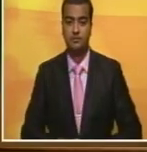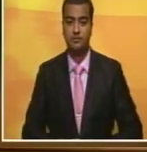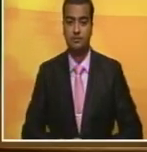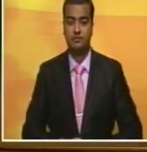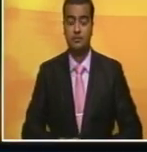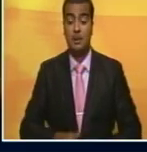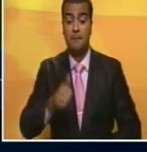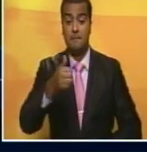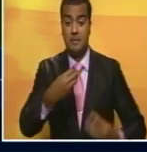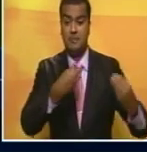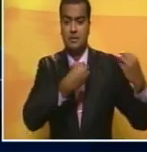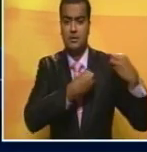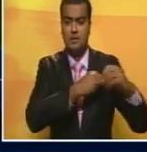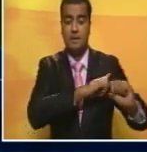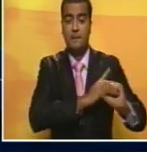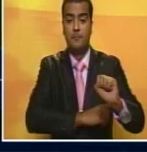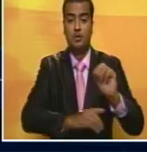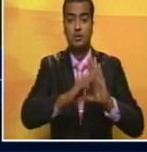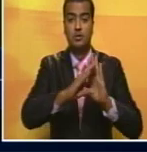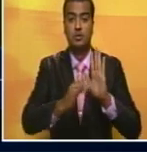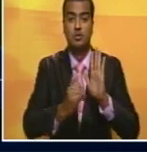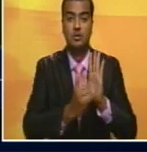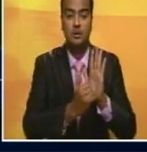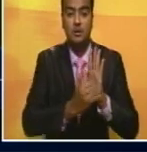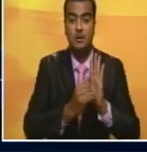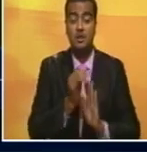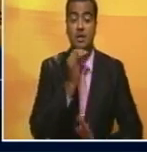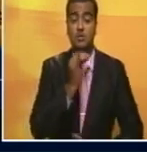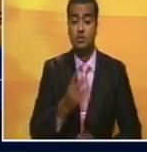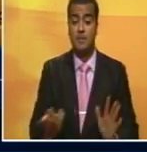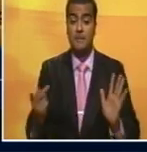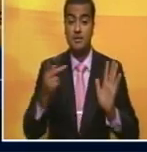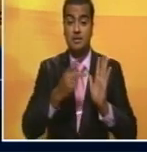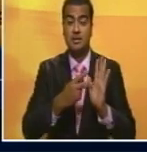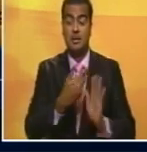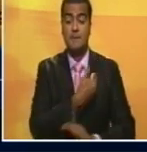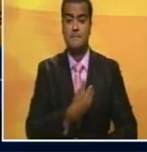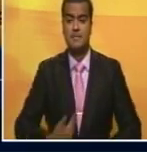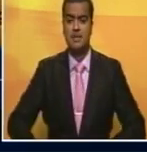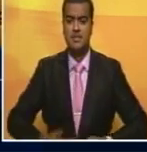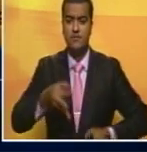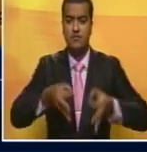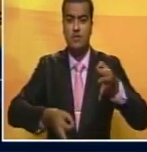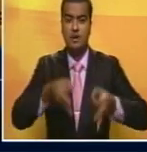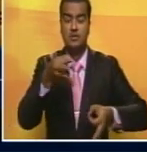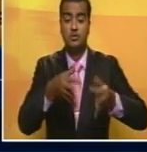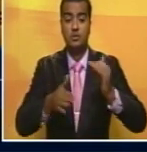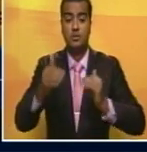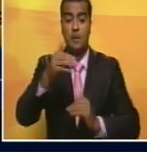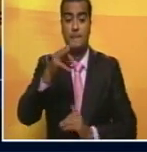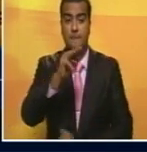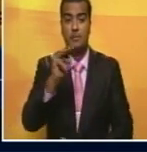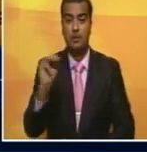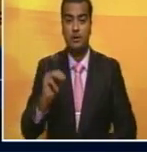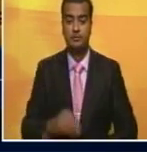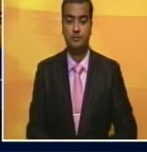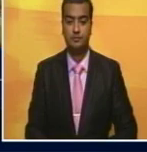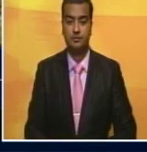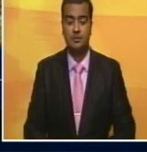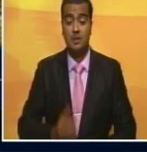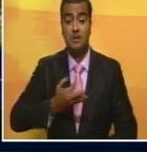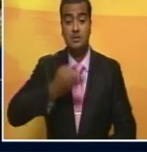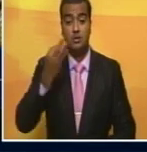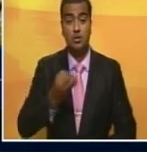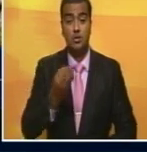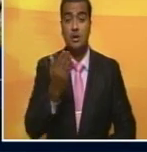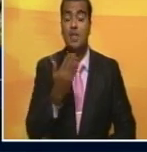La máxima representante del Poder Constituyente hizo este anuncio en presencia del presidente del Tribunal Supremo de Justicia, Michael Moreno, y aseguró que